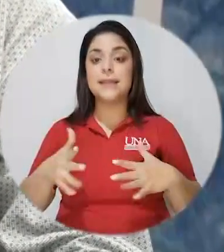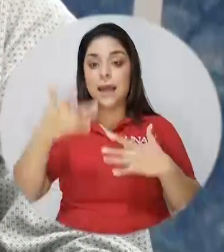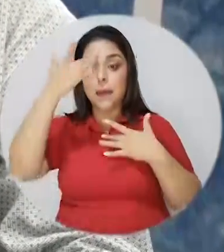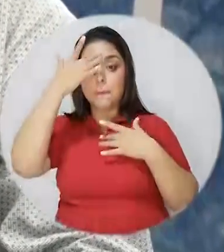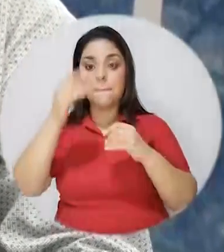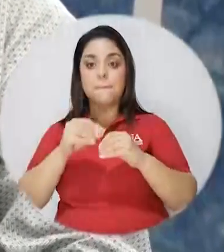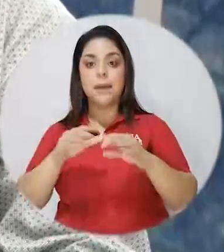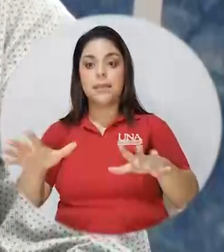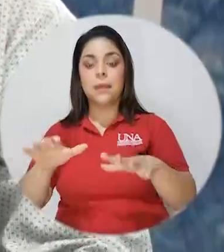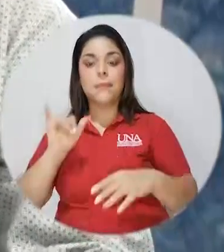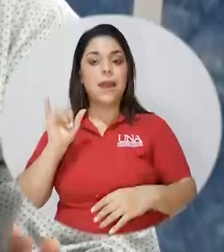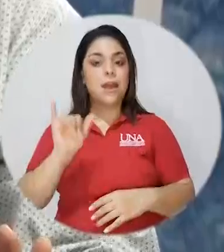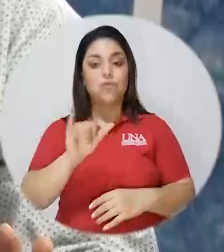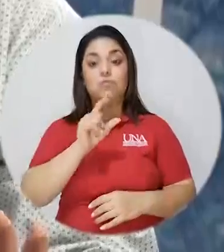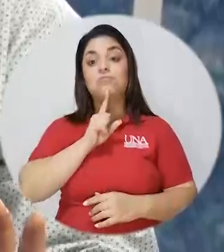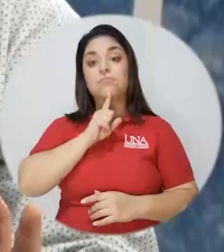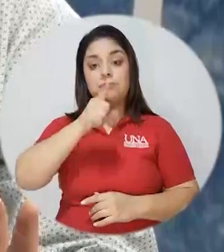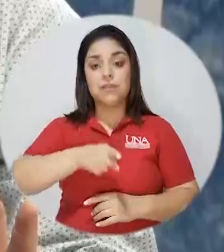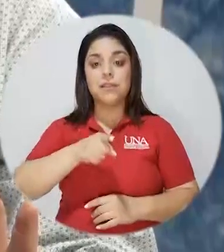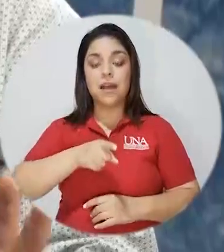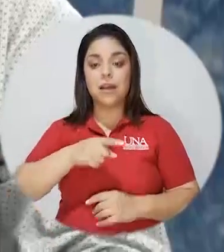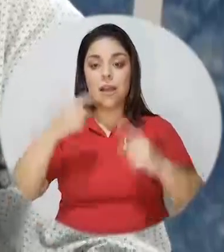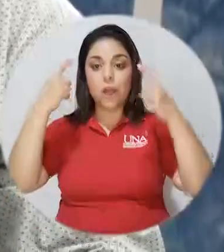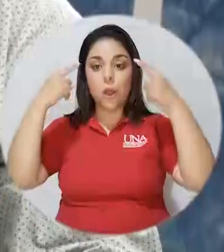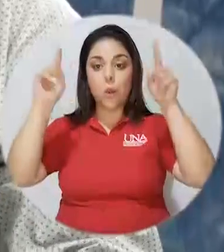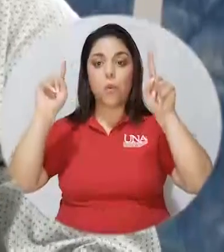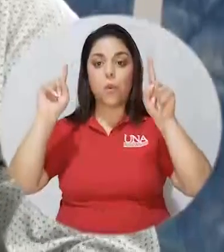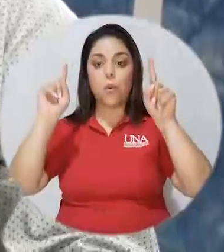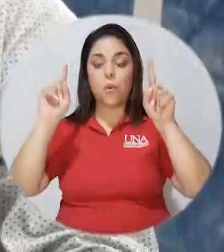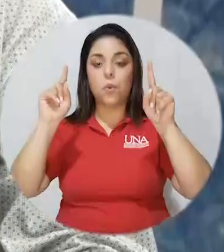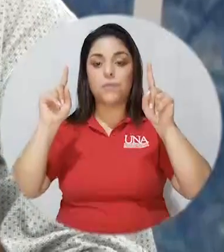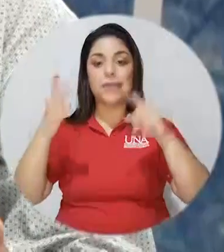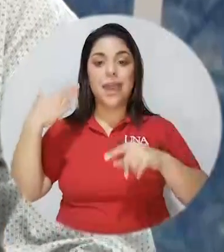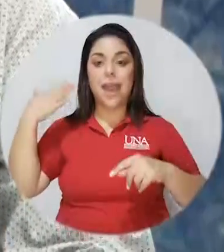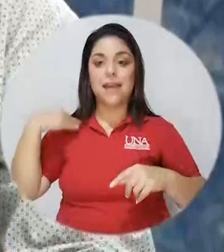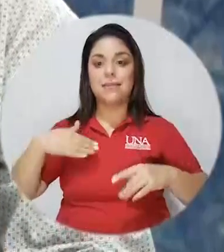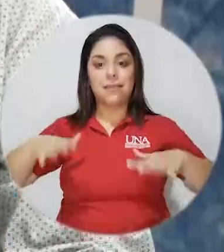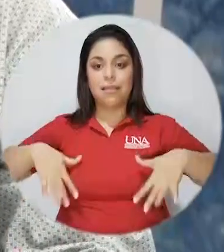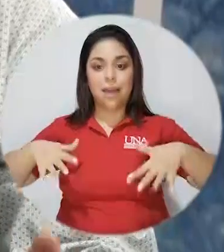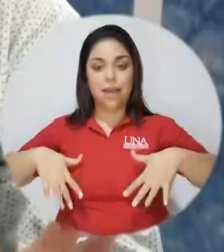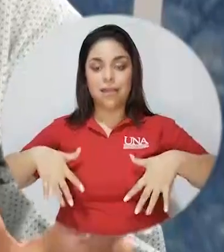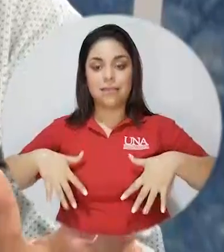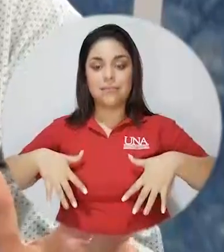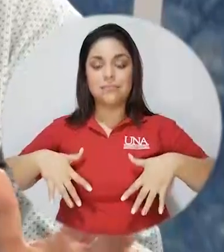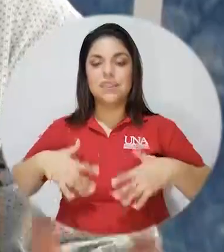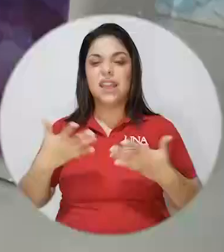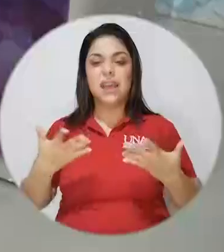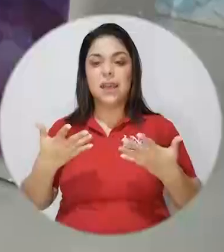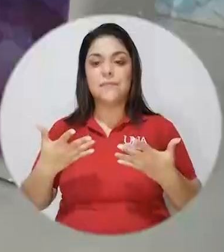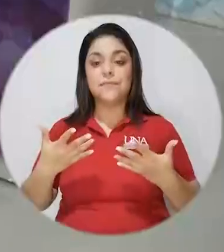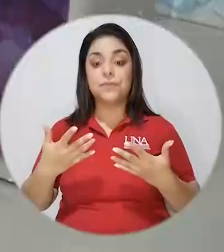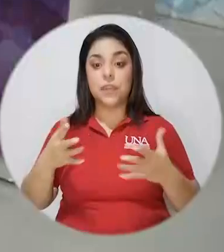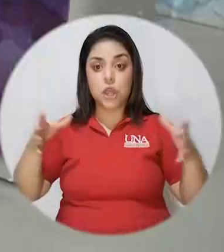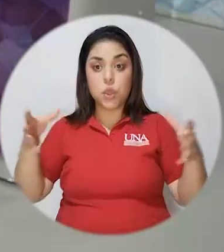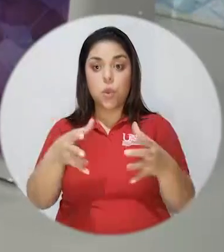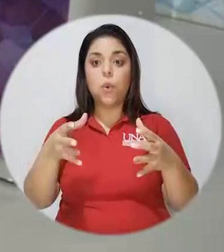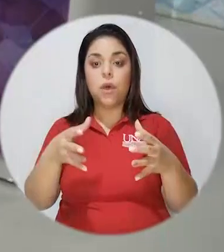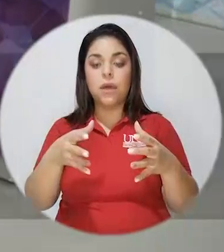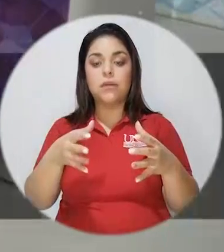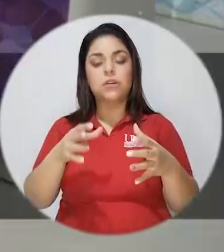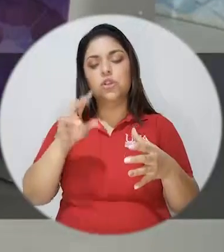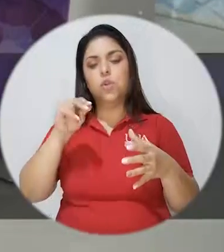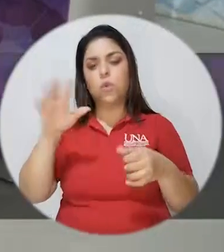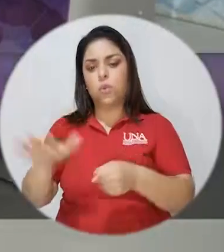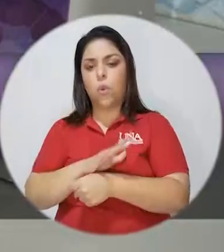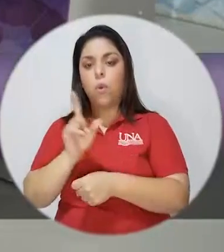pandemia, pues efectivamente logra lo que no se había podido lograr en mucho tiempo, hacer que la masa, no